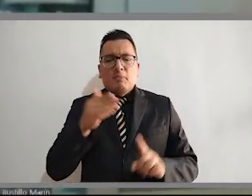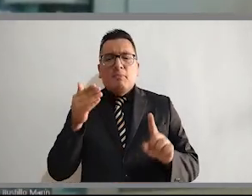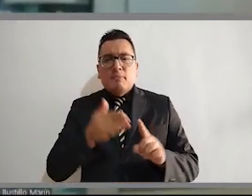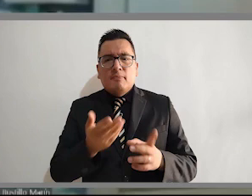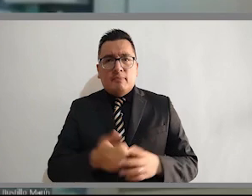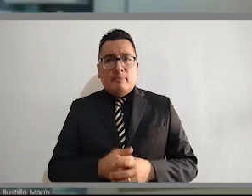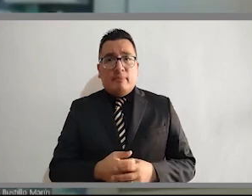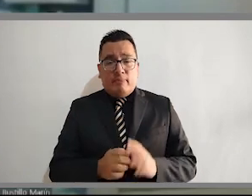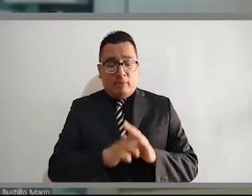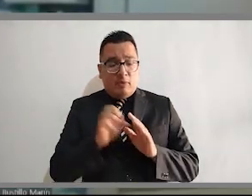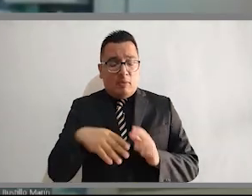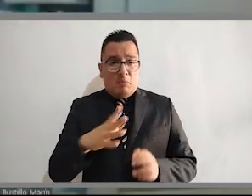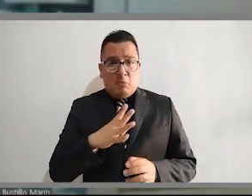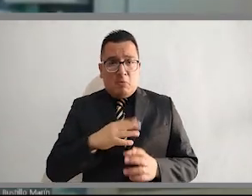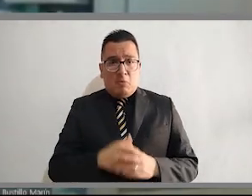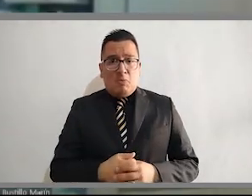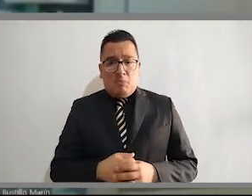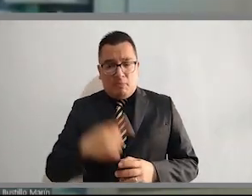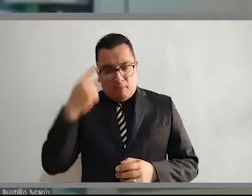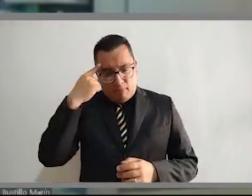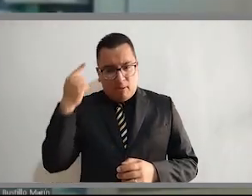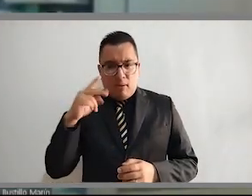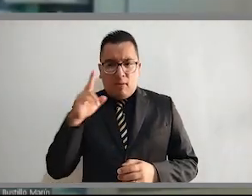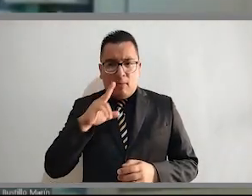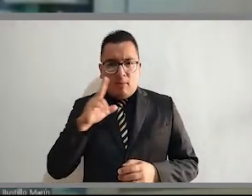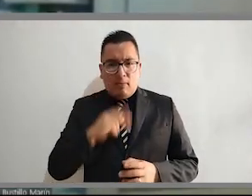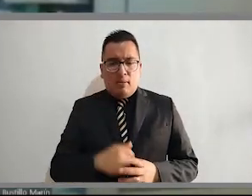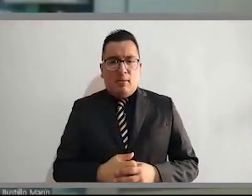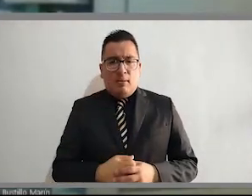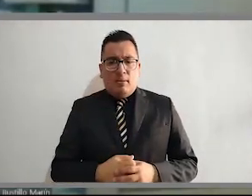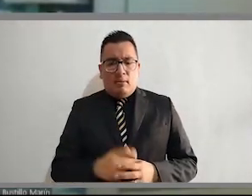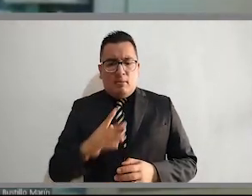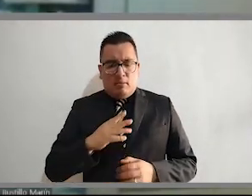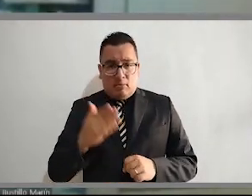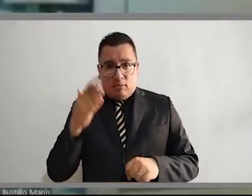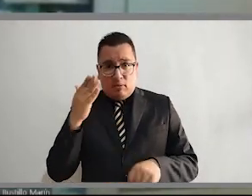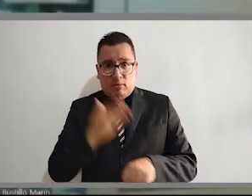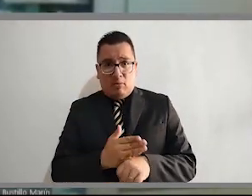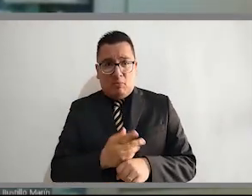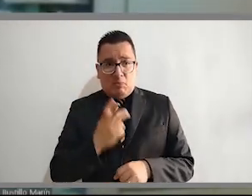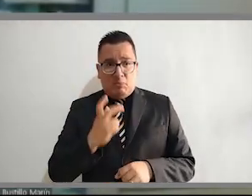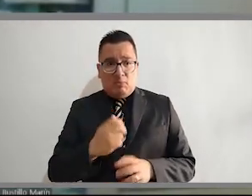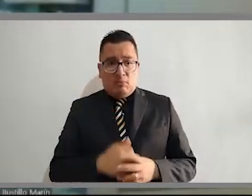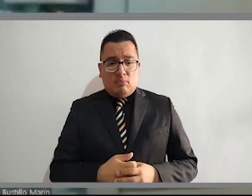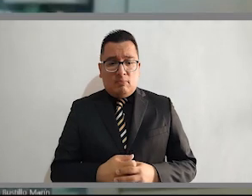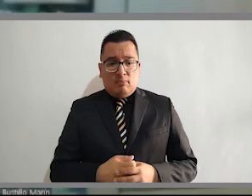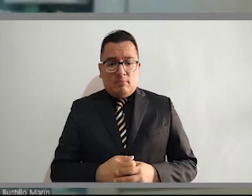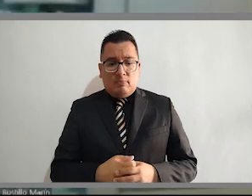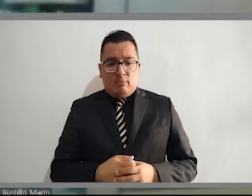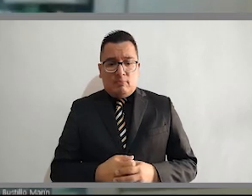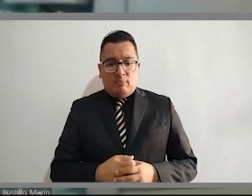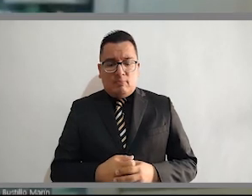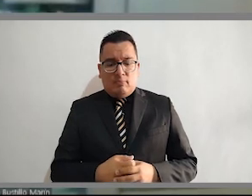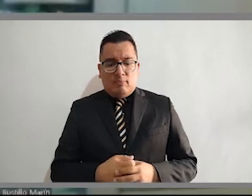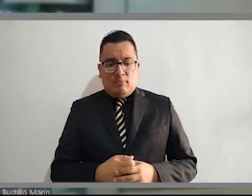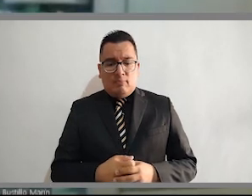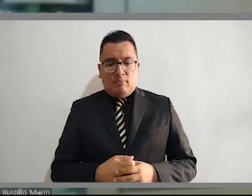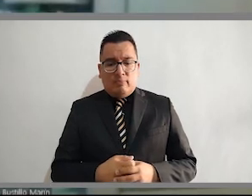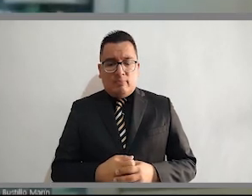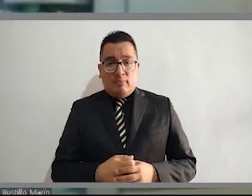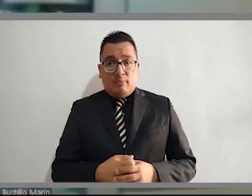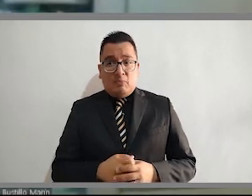es la intención? Si en el penal es para que se tenga una sanción de ese tipo, ¿no?, ya